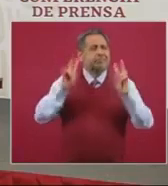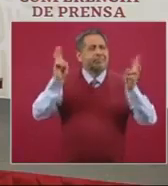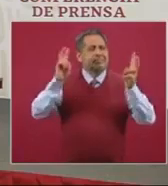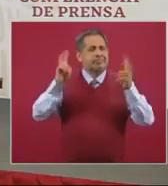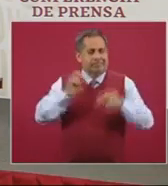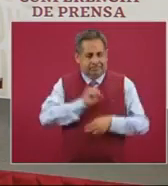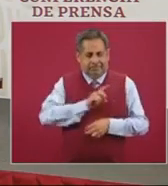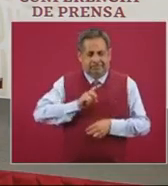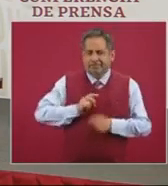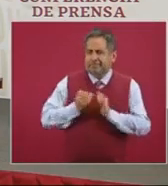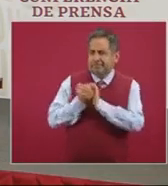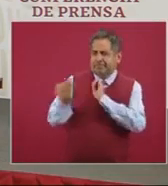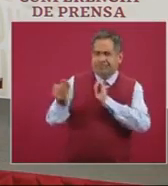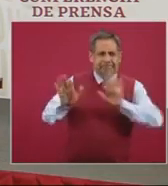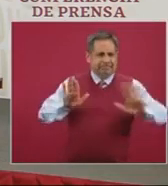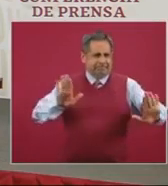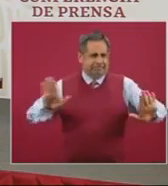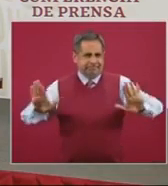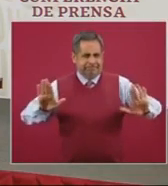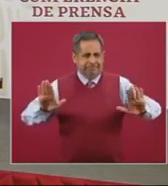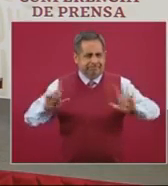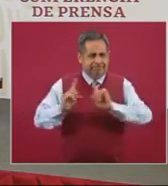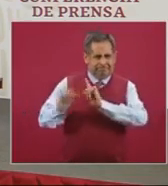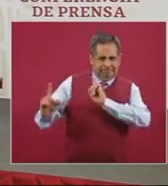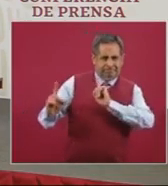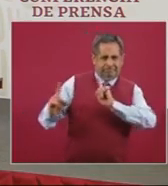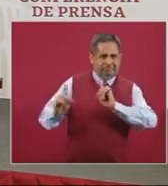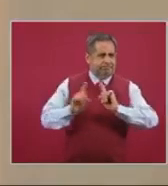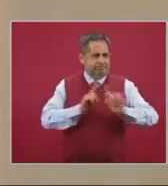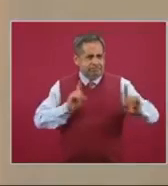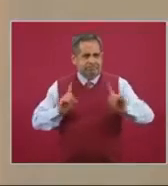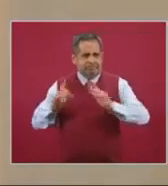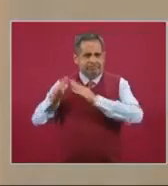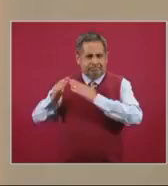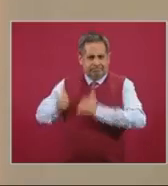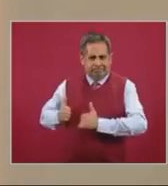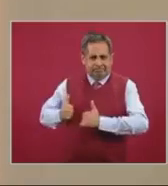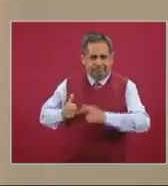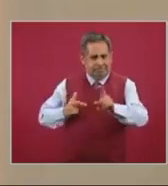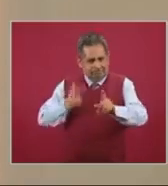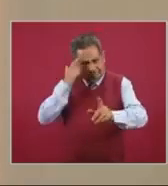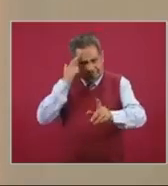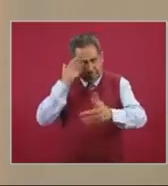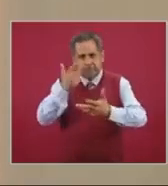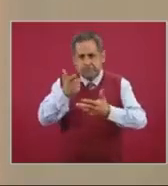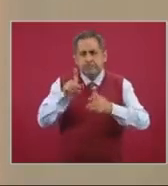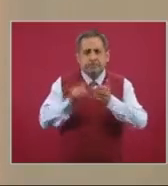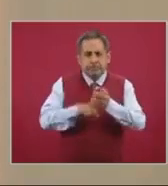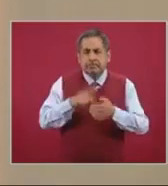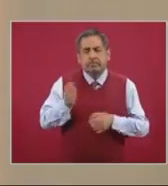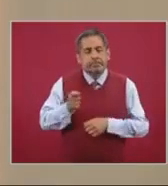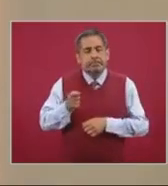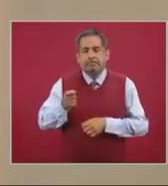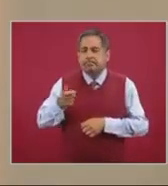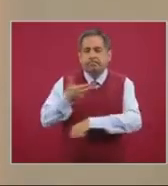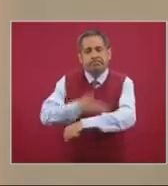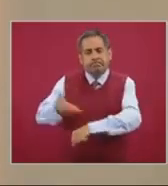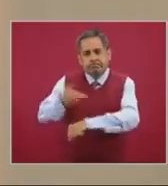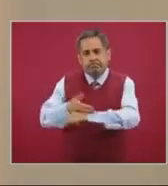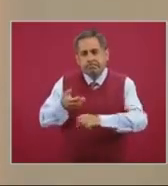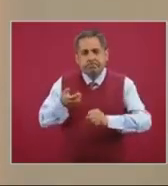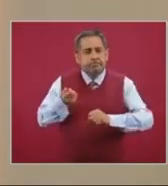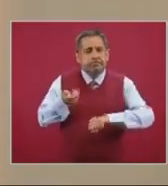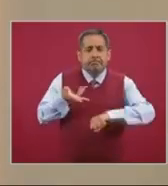Sana Distancia, y que consiste en una serie de decisiones de tipo administrativo, dirigidas no a